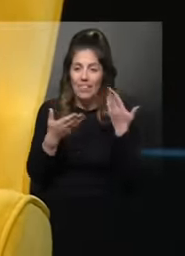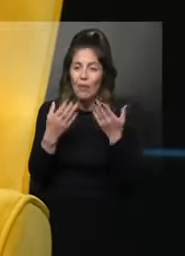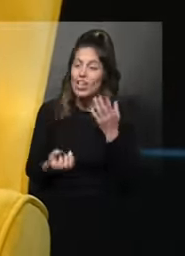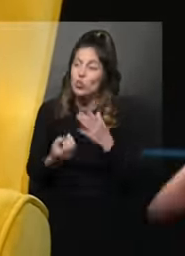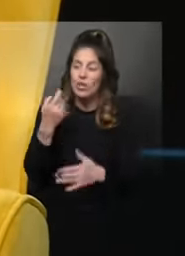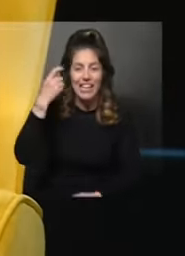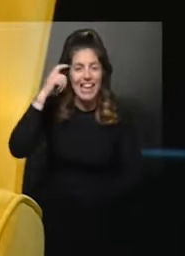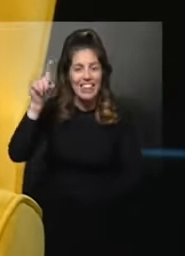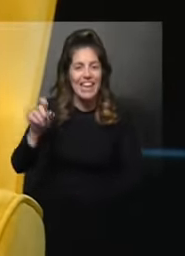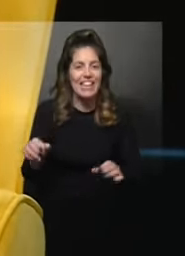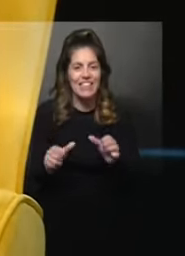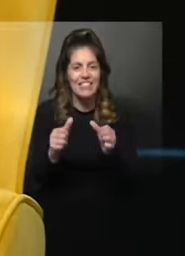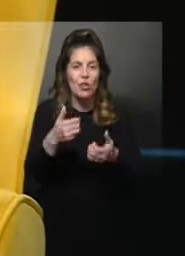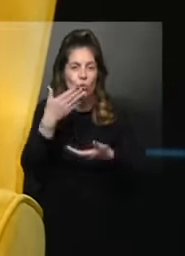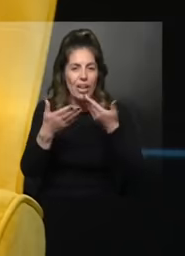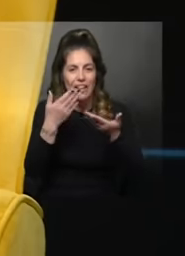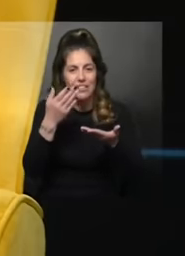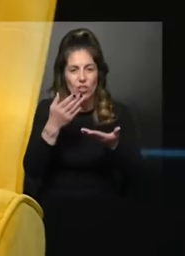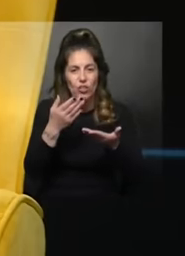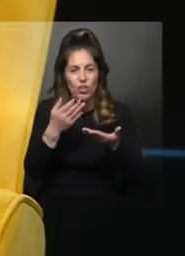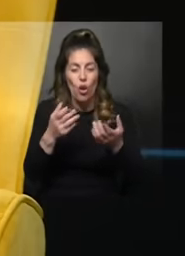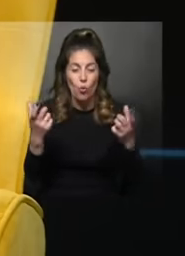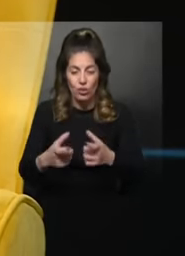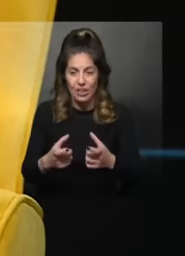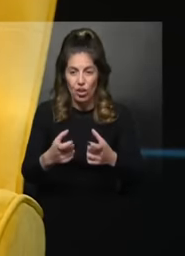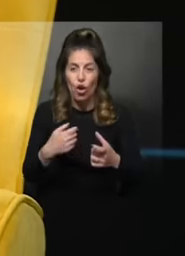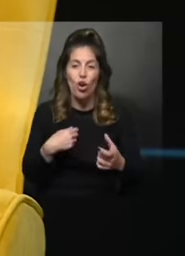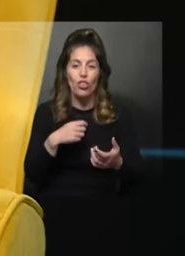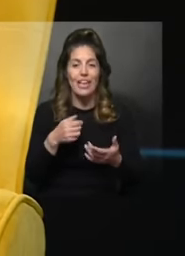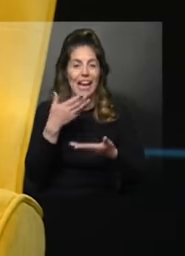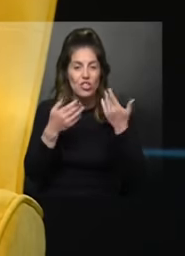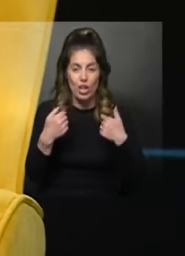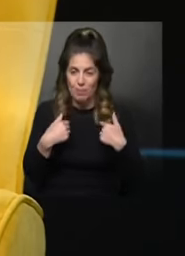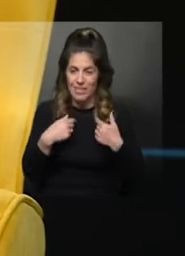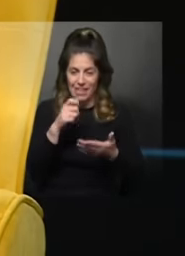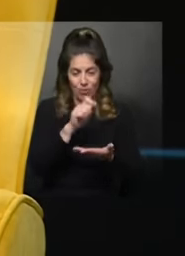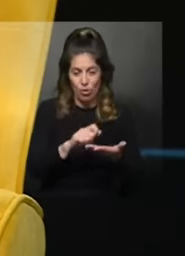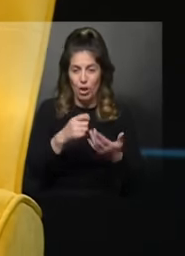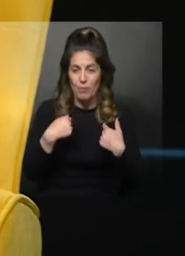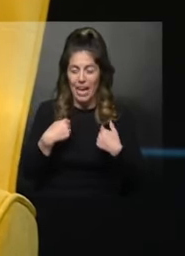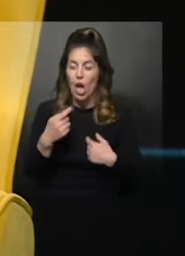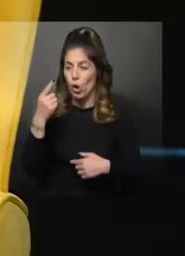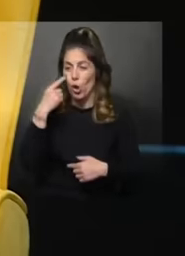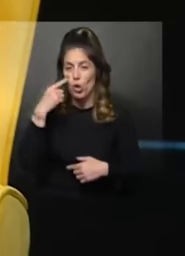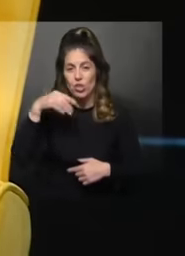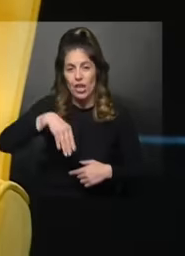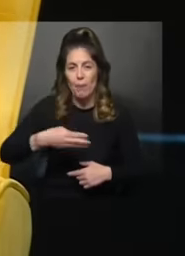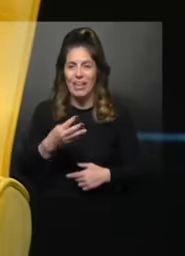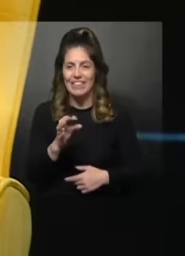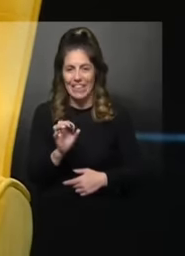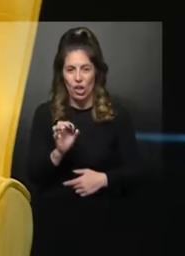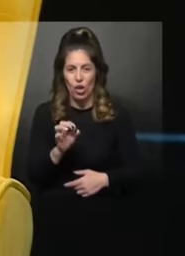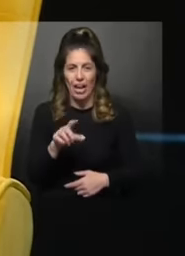la idea de hacer una canción de un disco de autoría. Y conocí a Mateo justamente en Discodromo